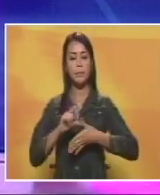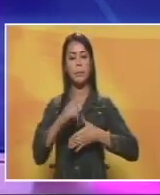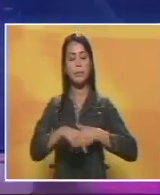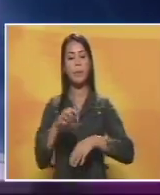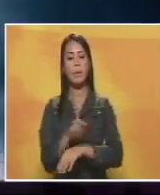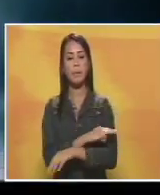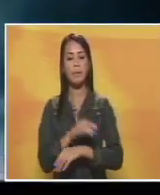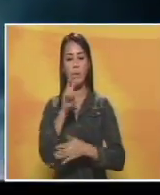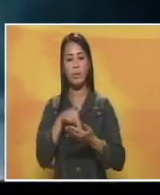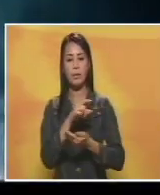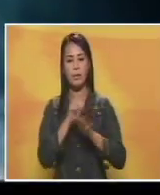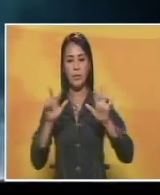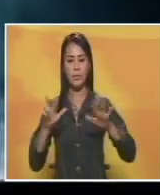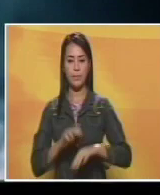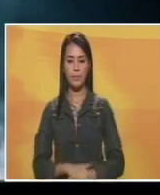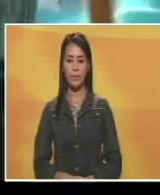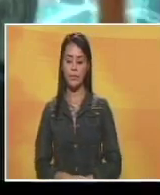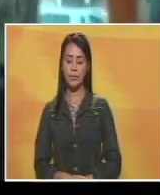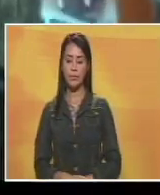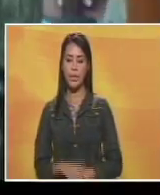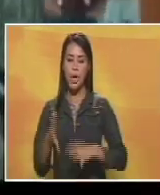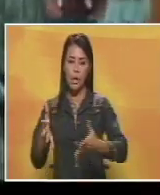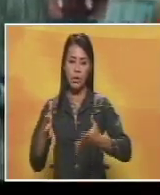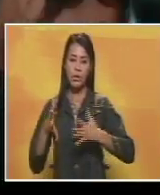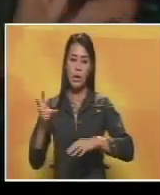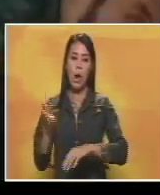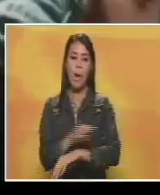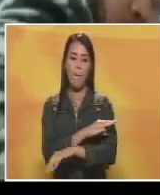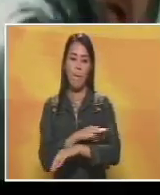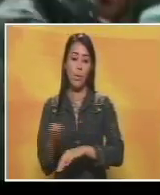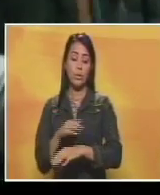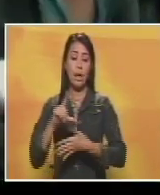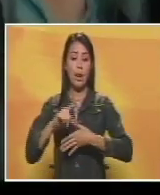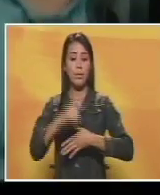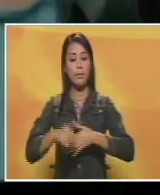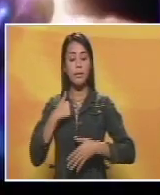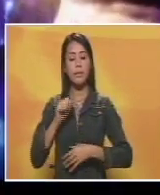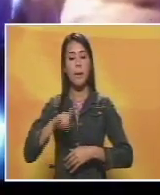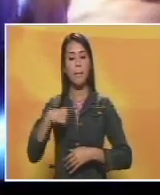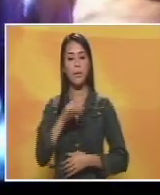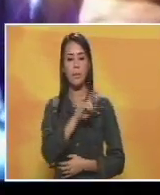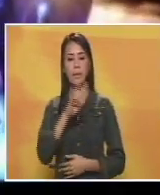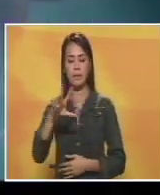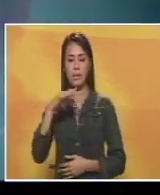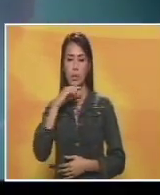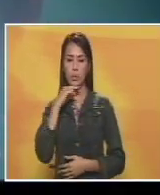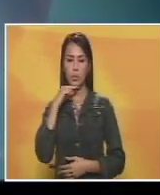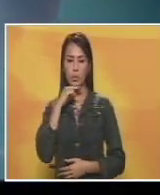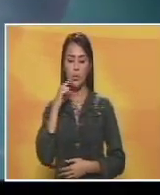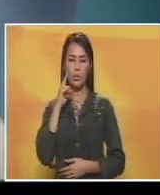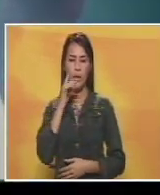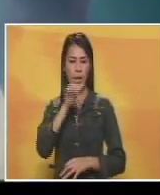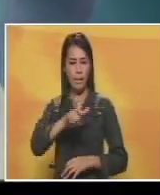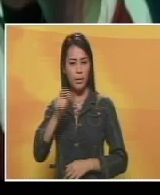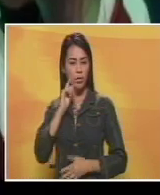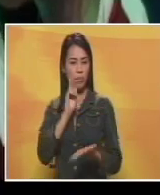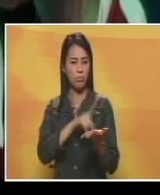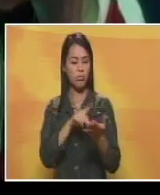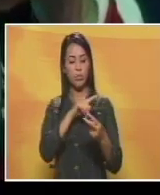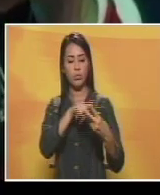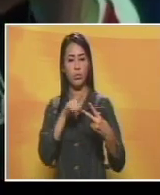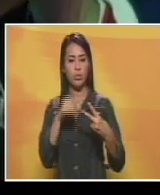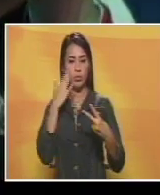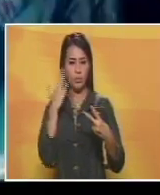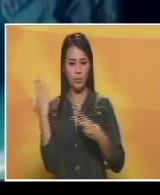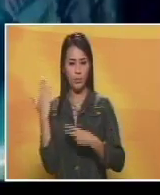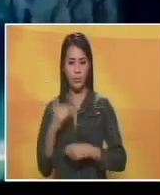2018. Los premios a la industria de la música latina serán este próximo 25 de octubre y los artistas urbanos J Balvin y